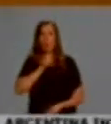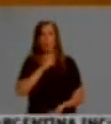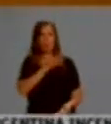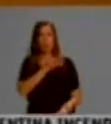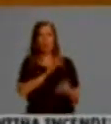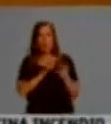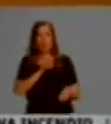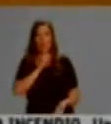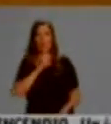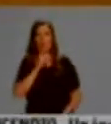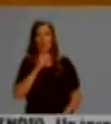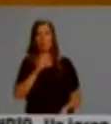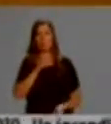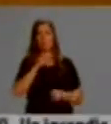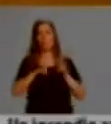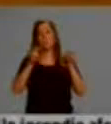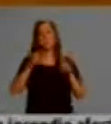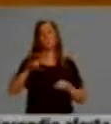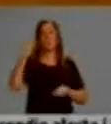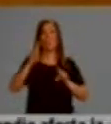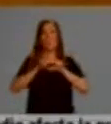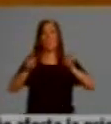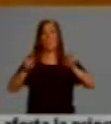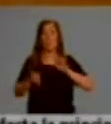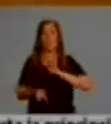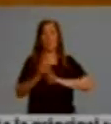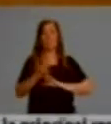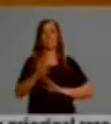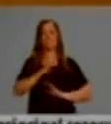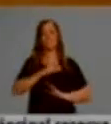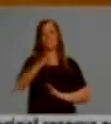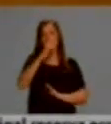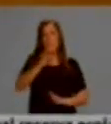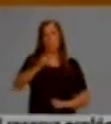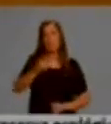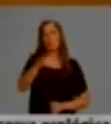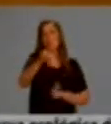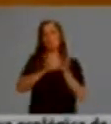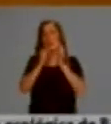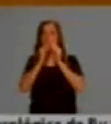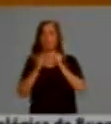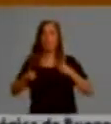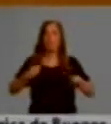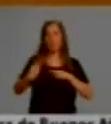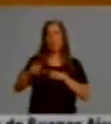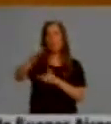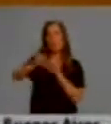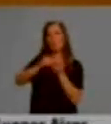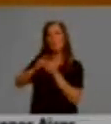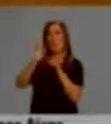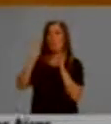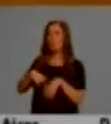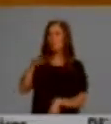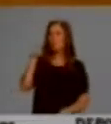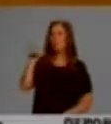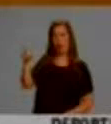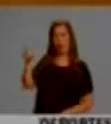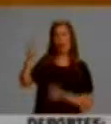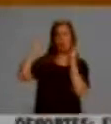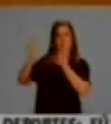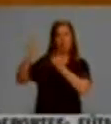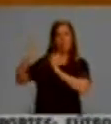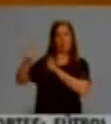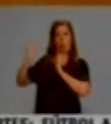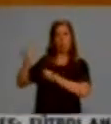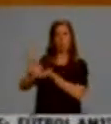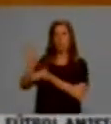pueden dirigirse a quienes llaman emprendedores para que se endeuden, hagan un plan de negocio y contraten, si luego el acceso a las adjudicaciones